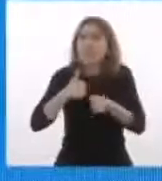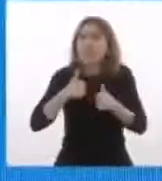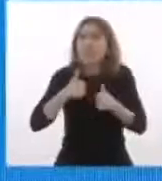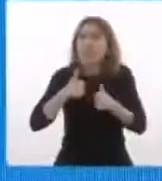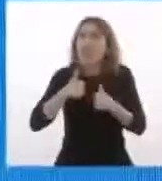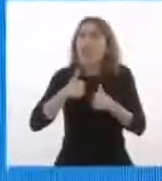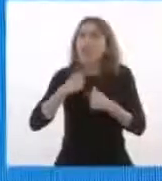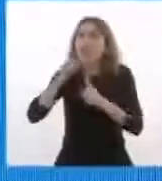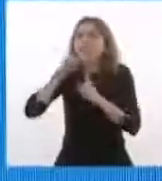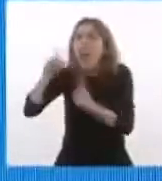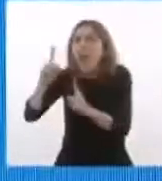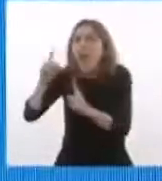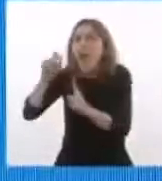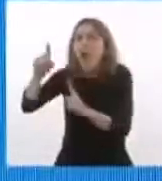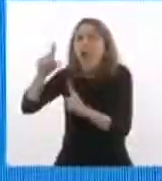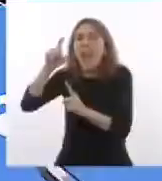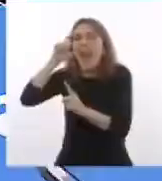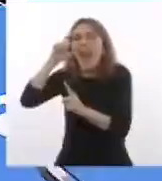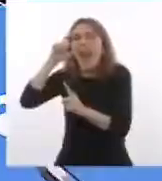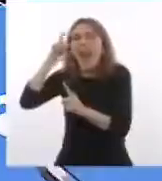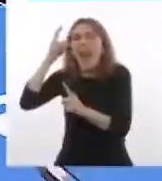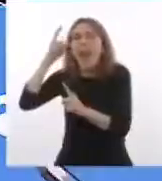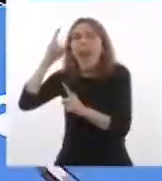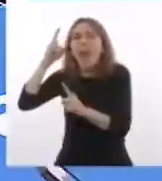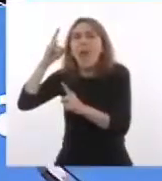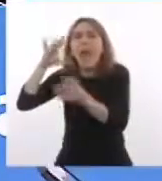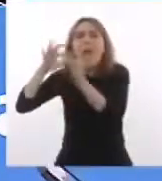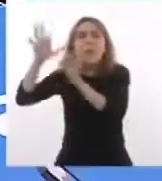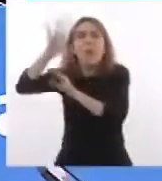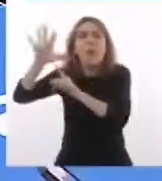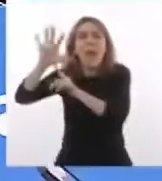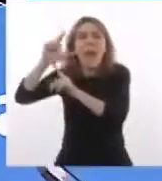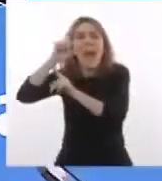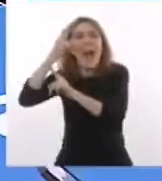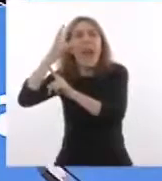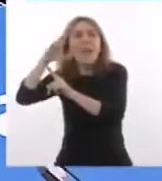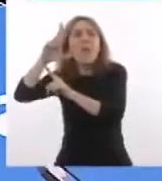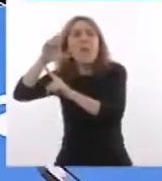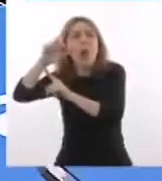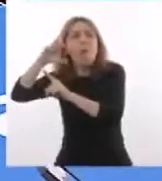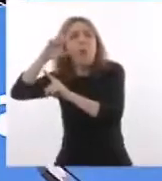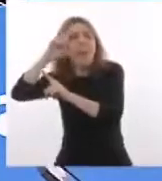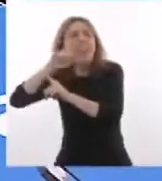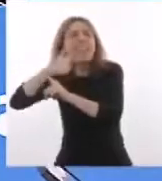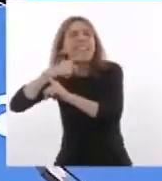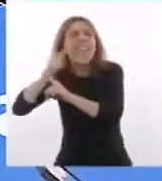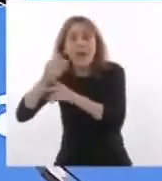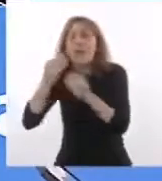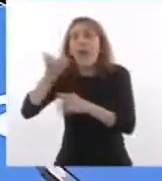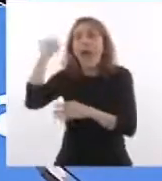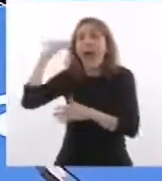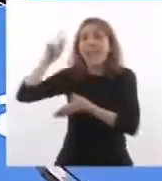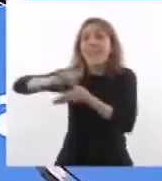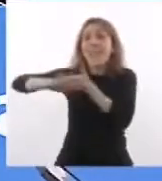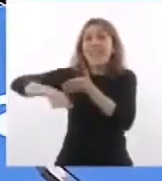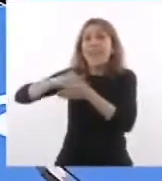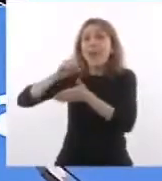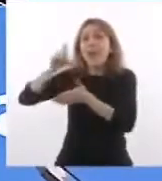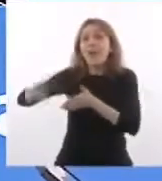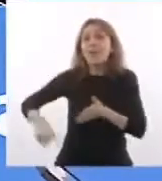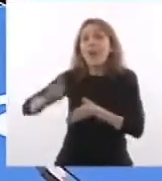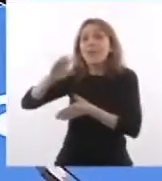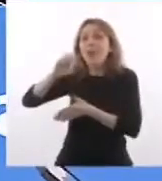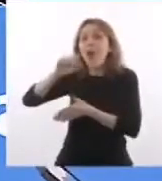soy alguien que cree en Europa. Porque de Europa, escribió alguna vez Octavio Paz, que